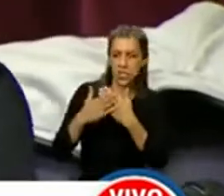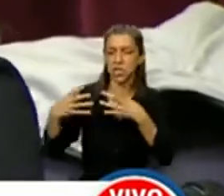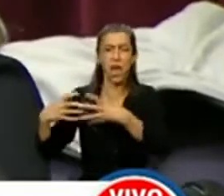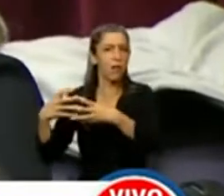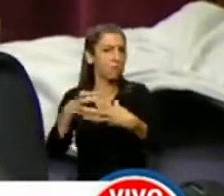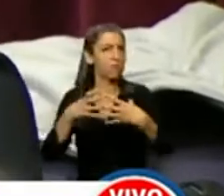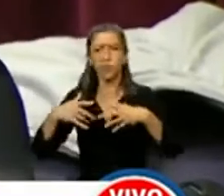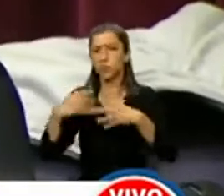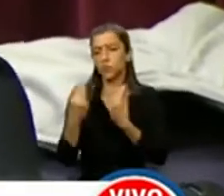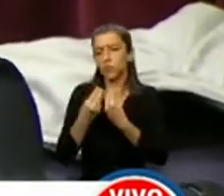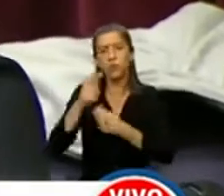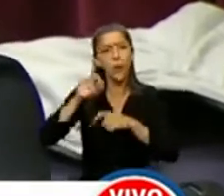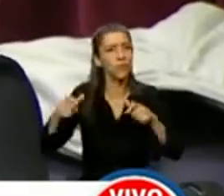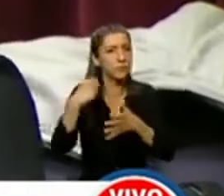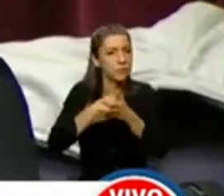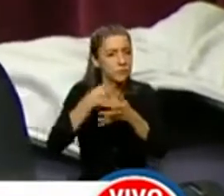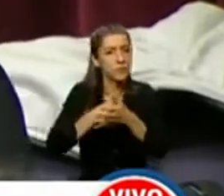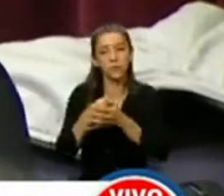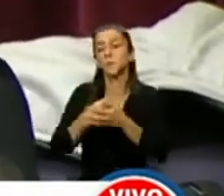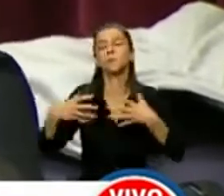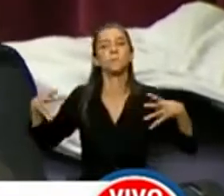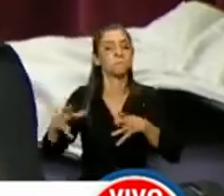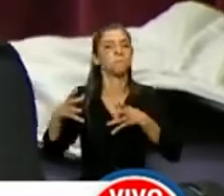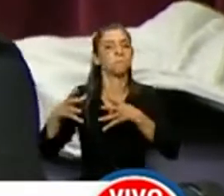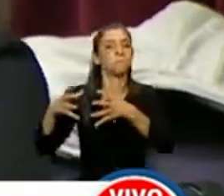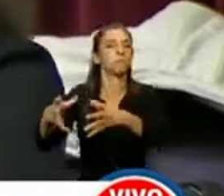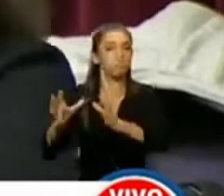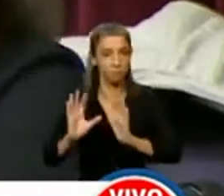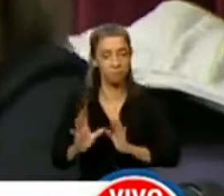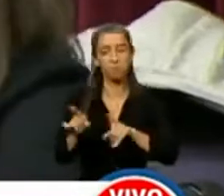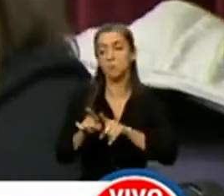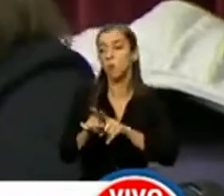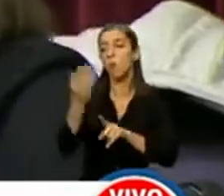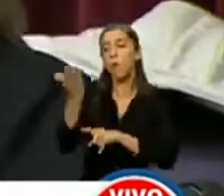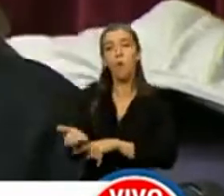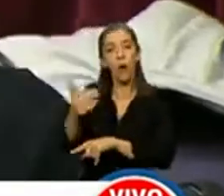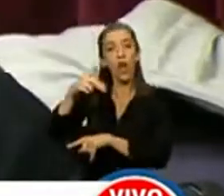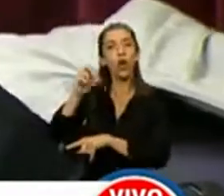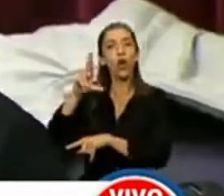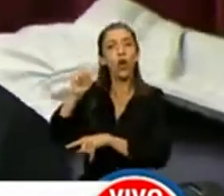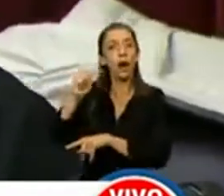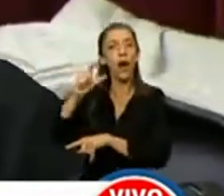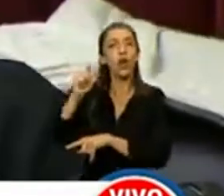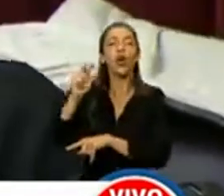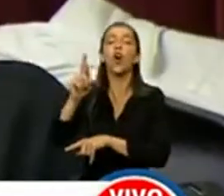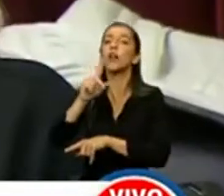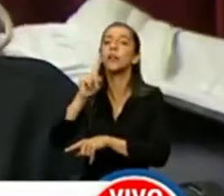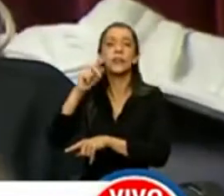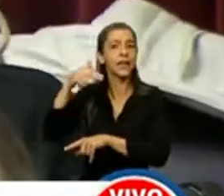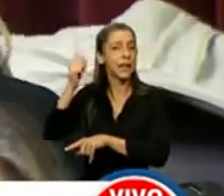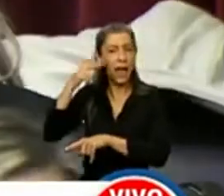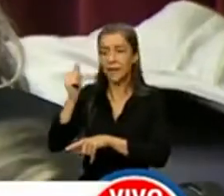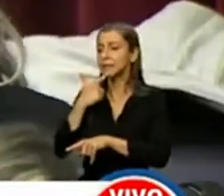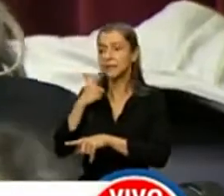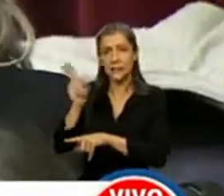presencia de luchadoras enormes como Nora Cortiñas, que no solo nos brindó su presencia, sino que también